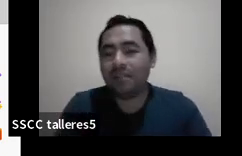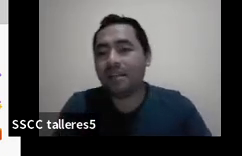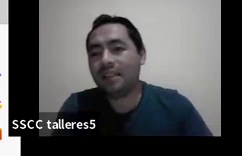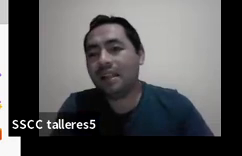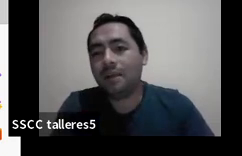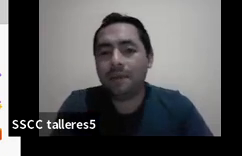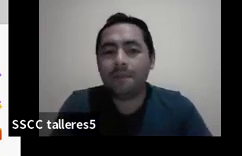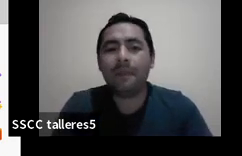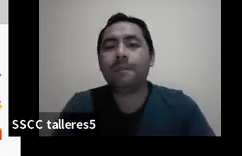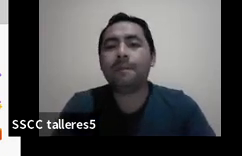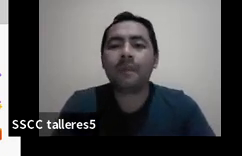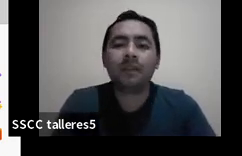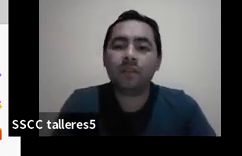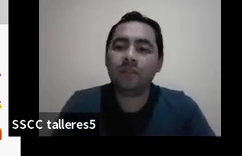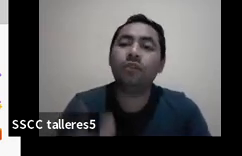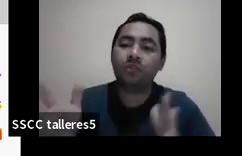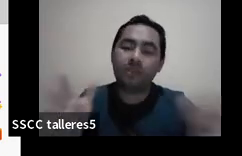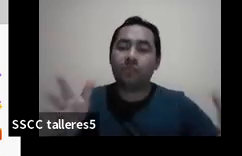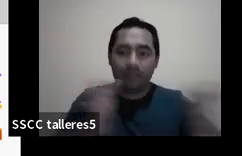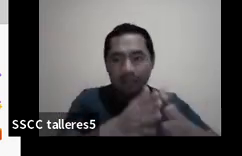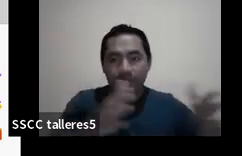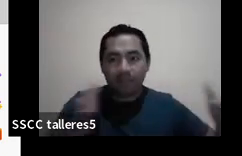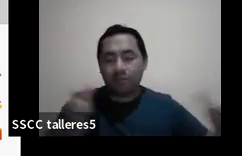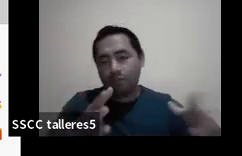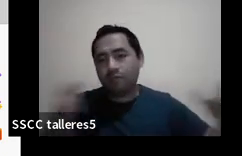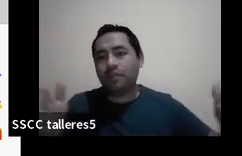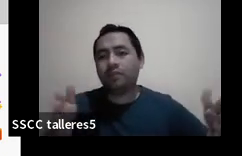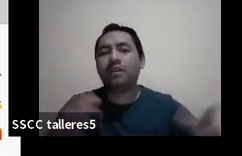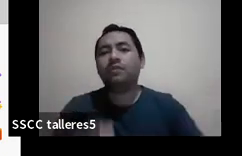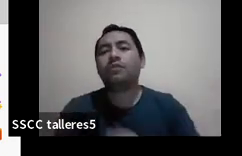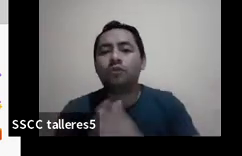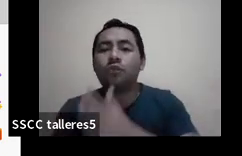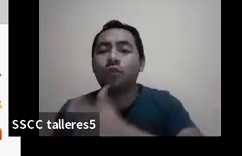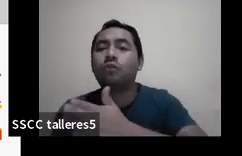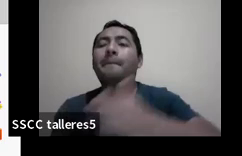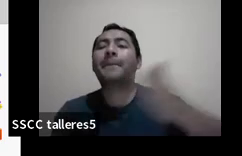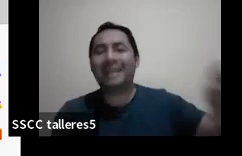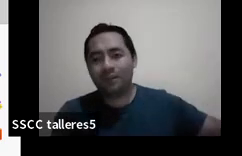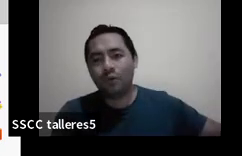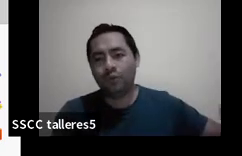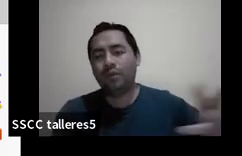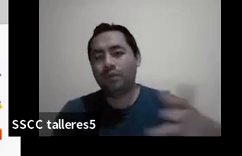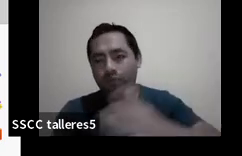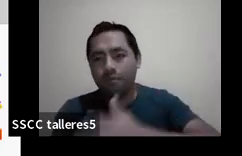proceso de aprendizaje del habla, ¿ya? Entonces, todos ellos que te he comentado, en esos casos, son sordos